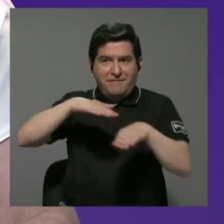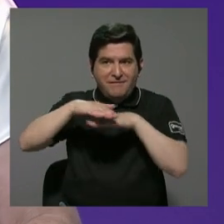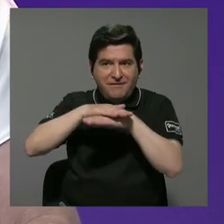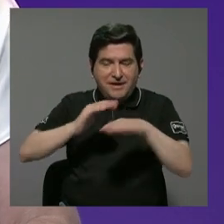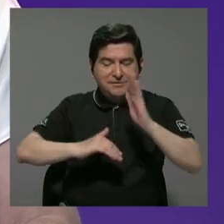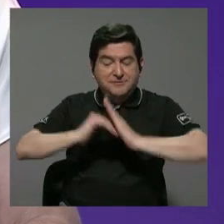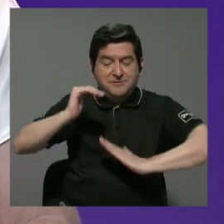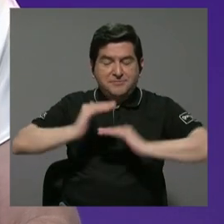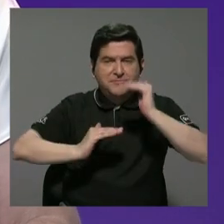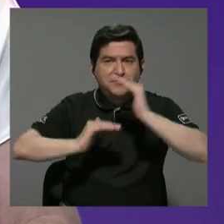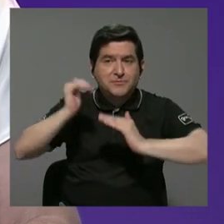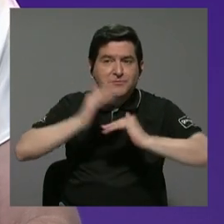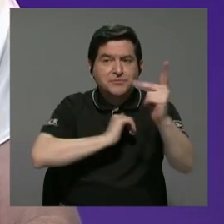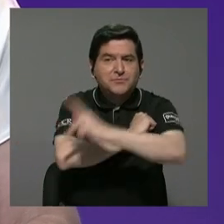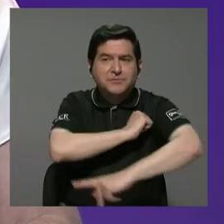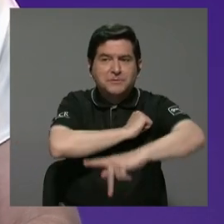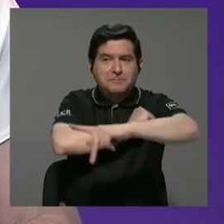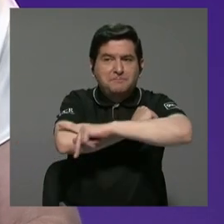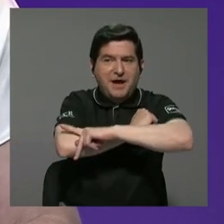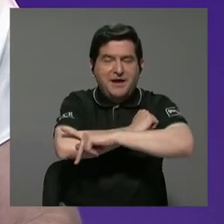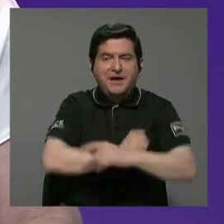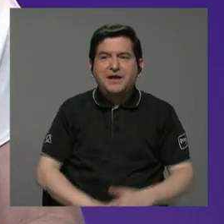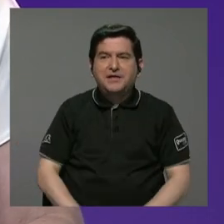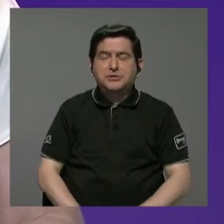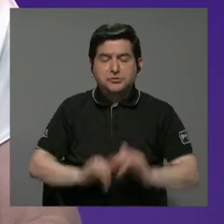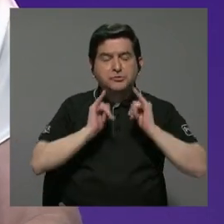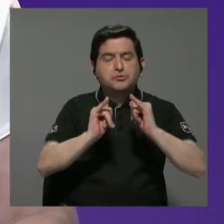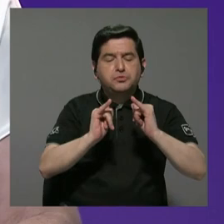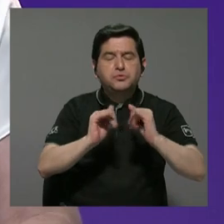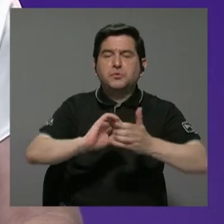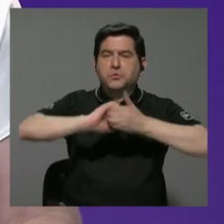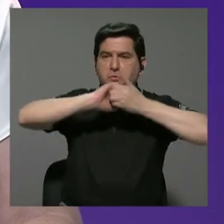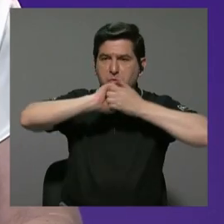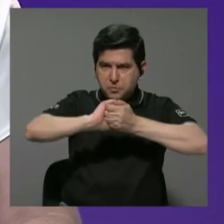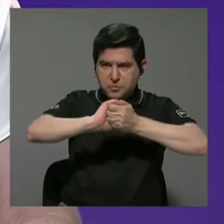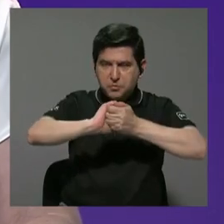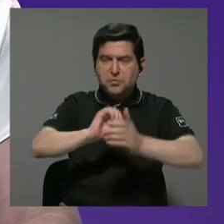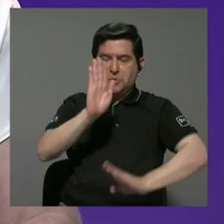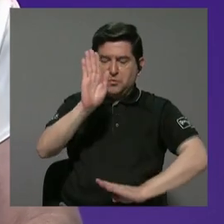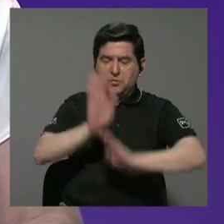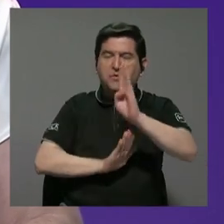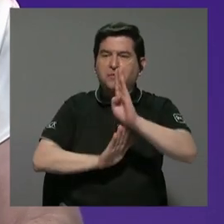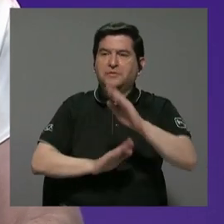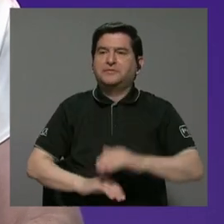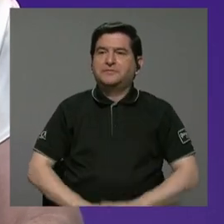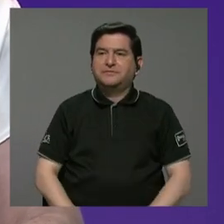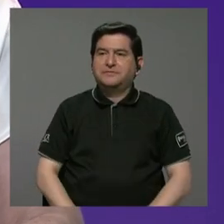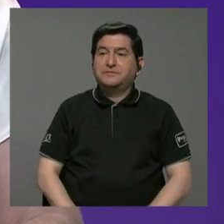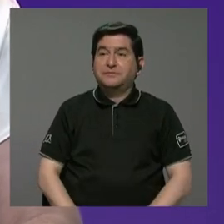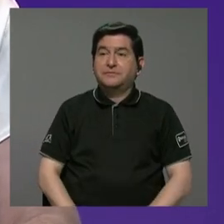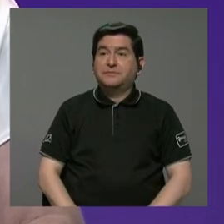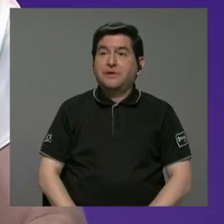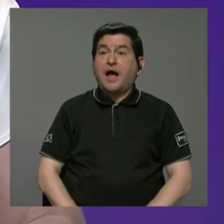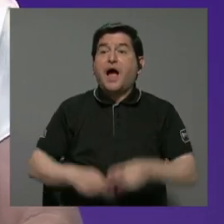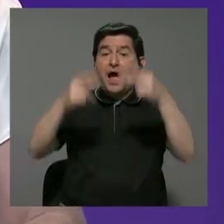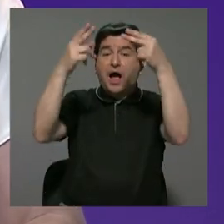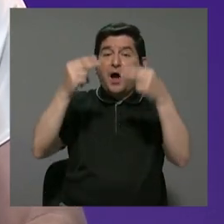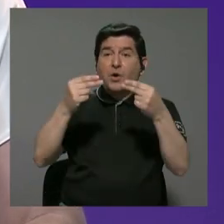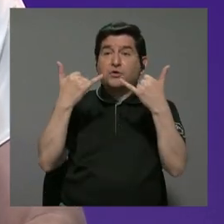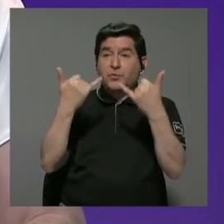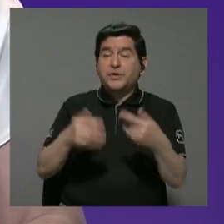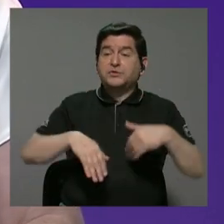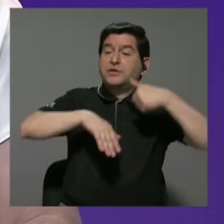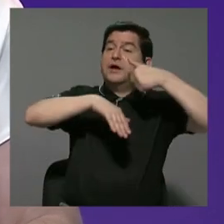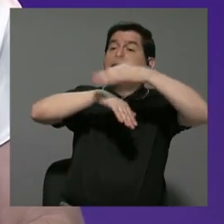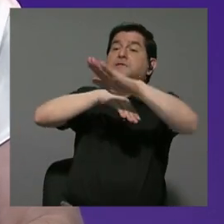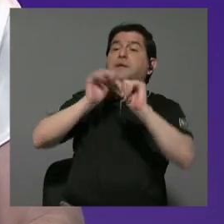la construcción de un país más igualitario, más solidario y más desarrollado, ¿verdad? Cuando llegue el presupuesto a